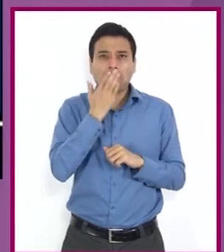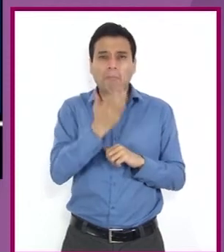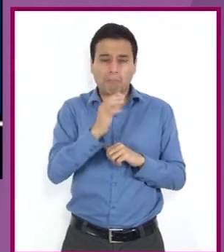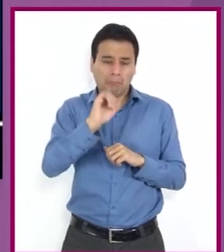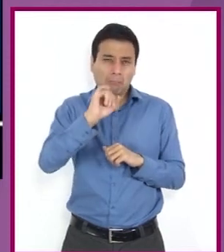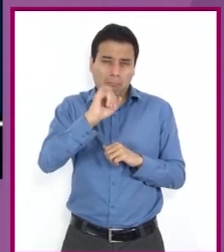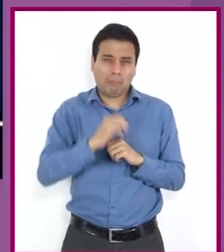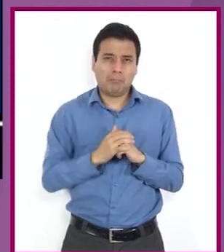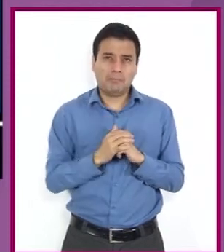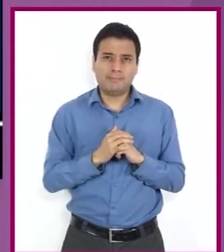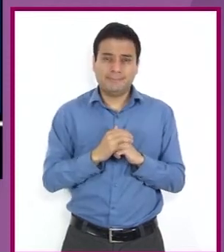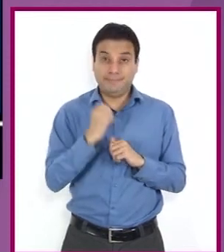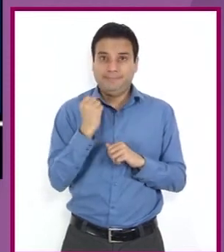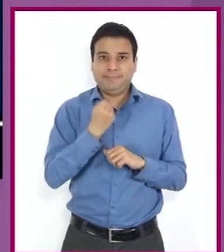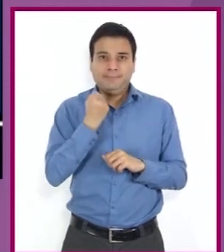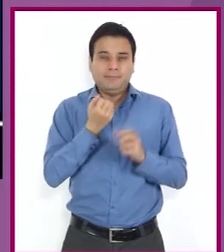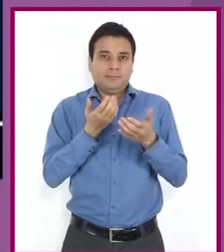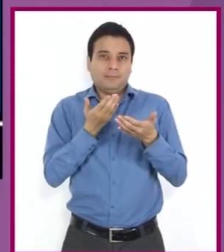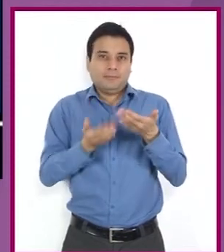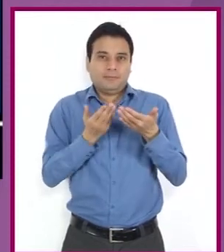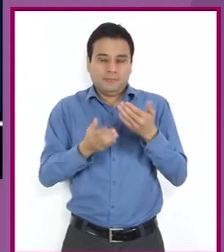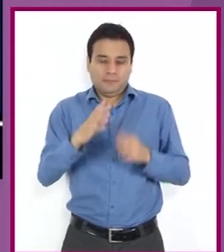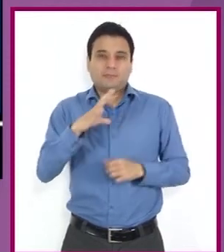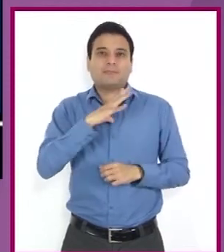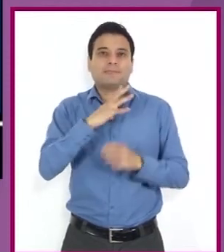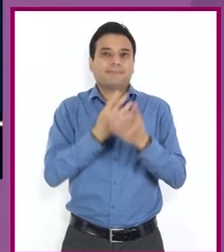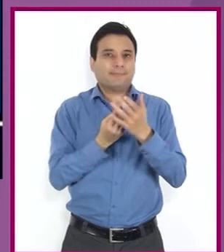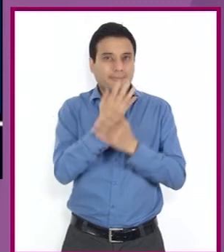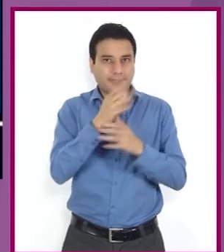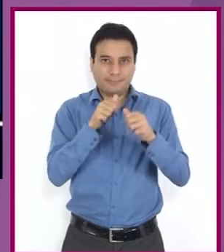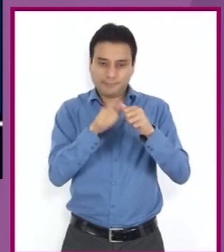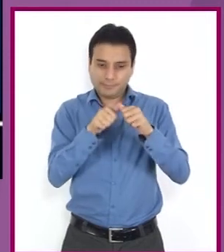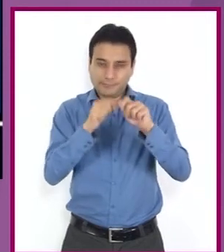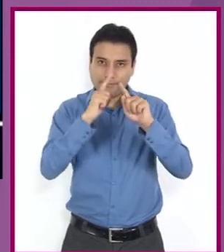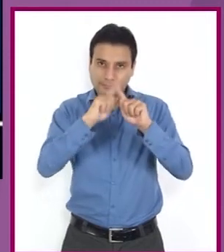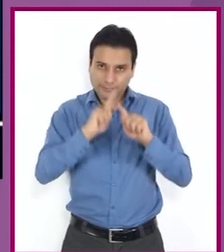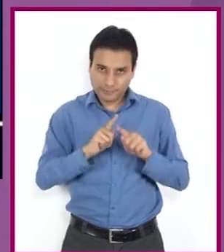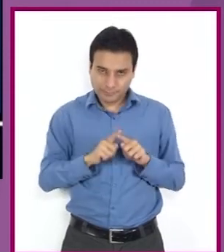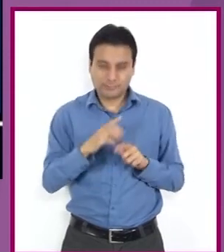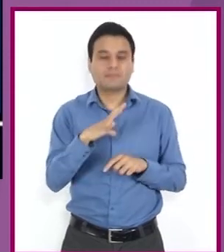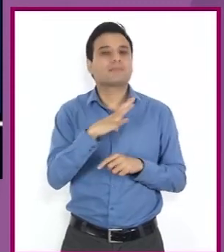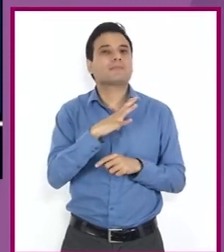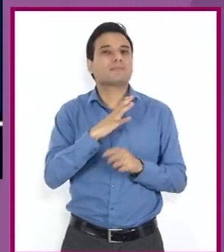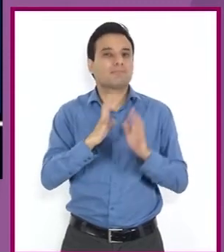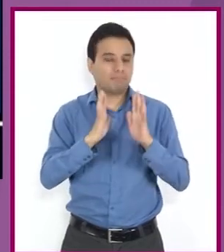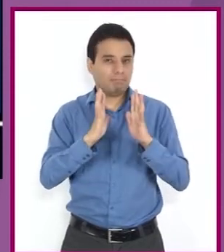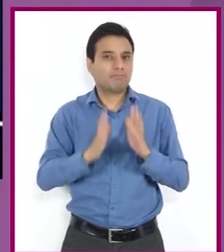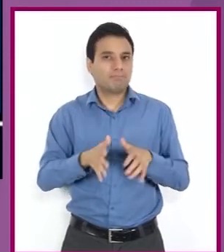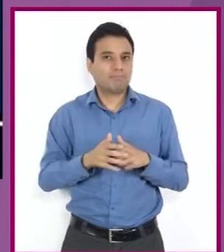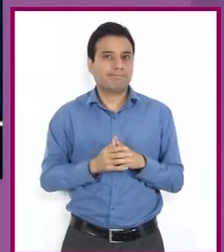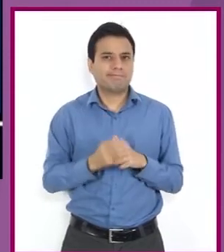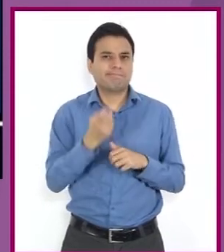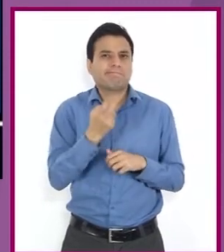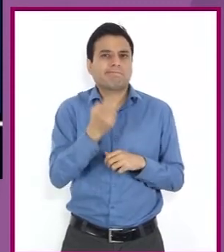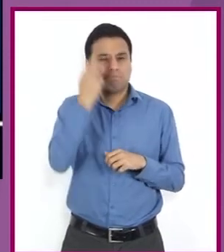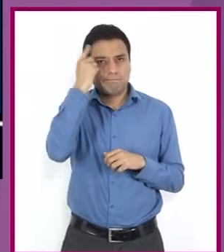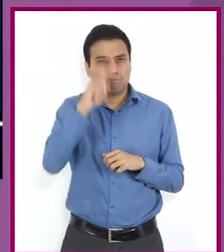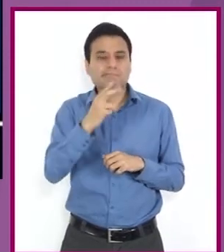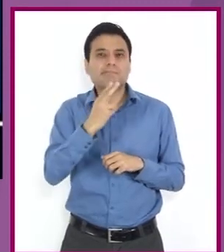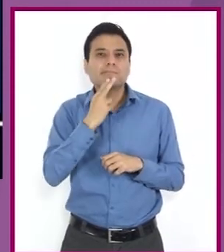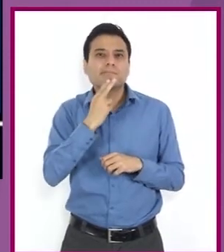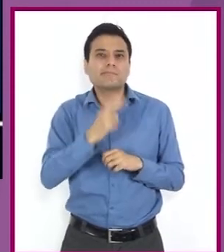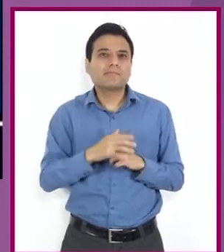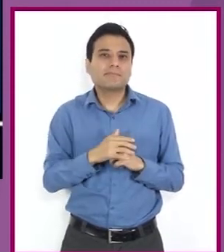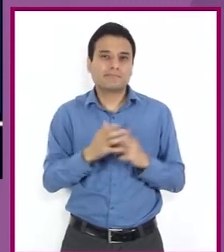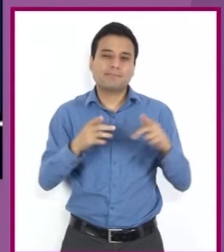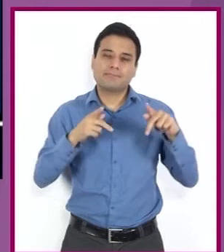Por fortuna, actualmente se desarrollan nuevas tipografías, aunque mecanizadas, estas tratan de semejar a las